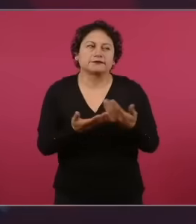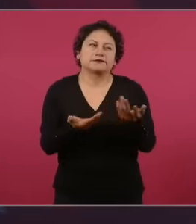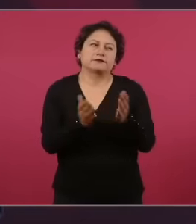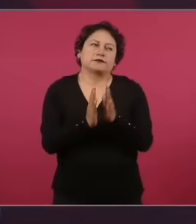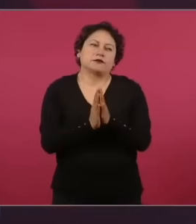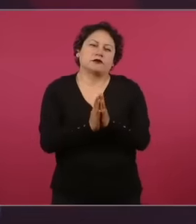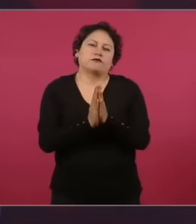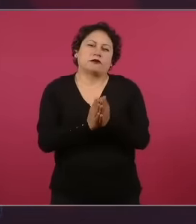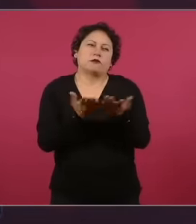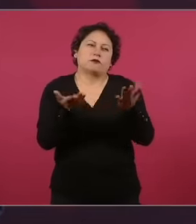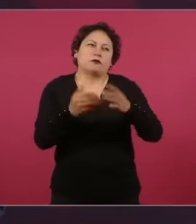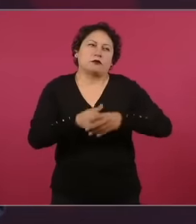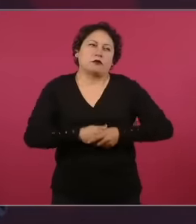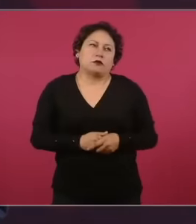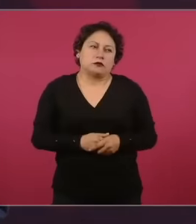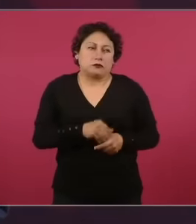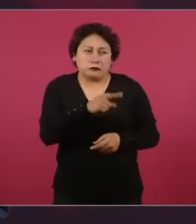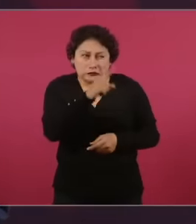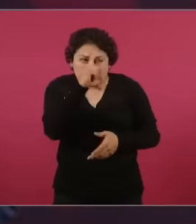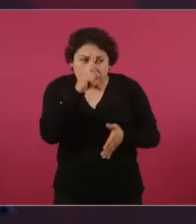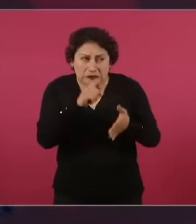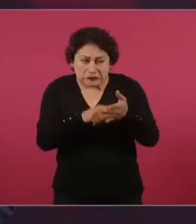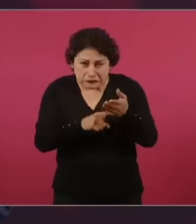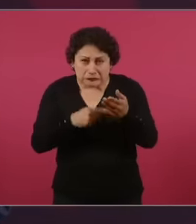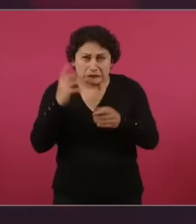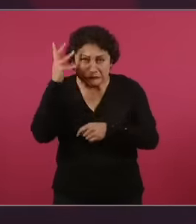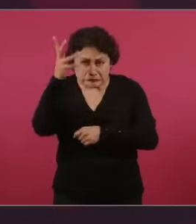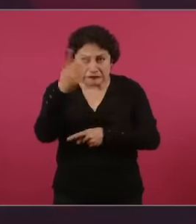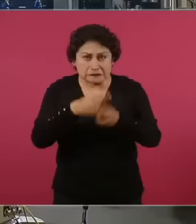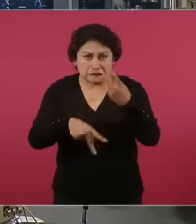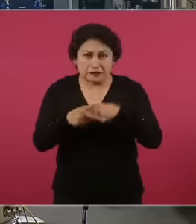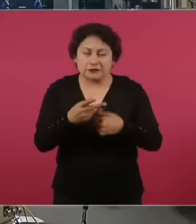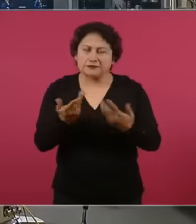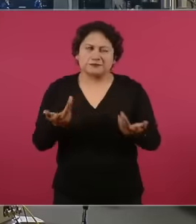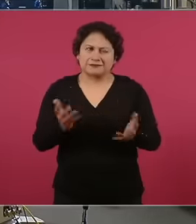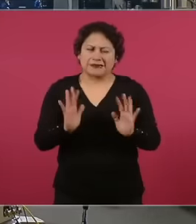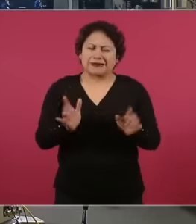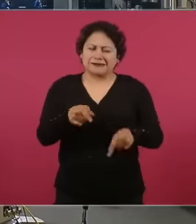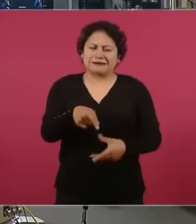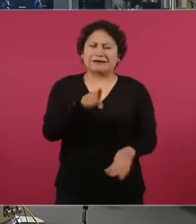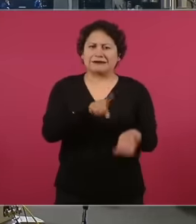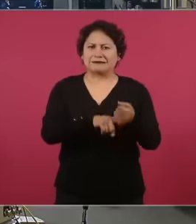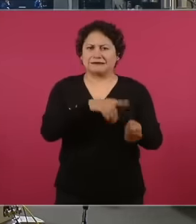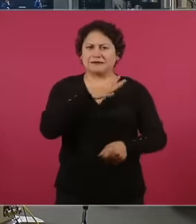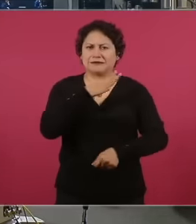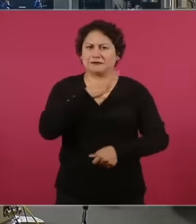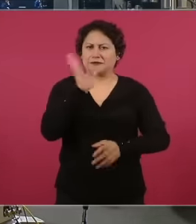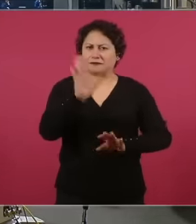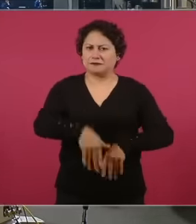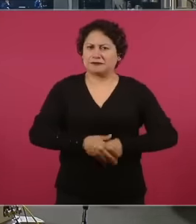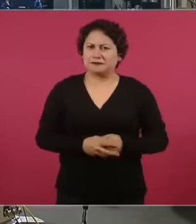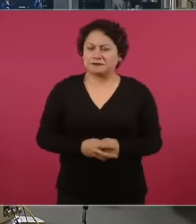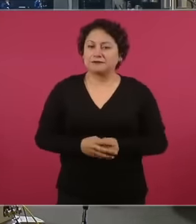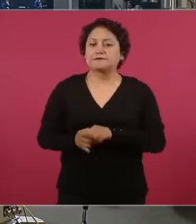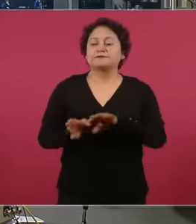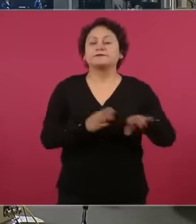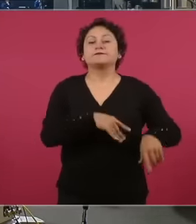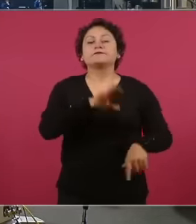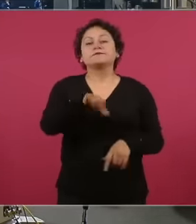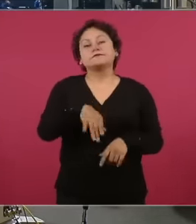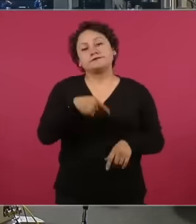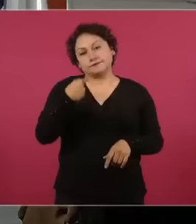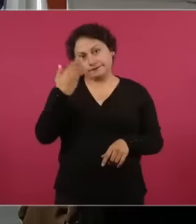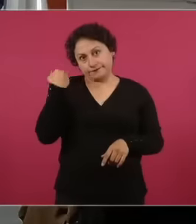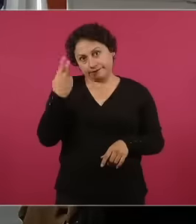no van a llegar, lamentablemente ya están ahí. Bueno, pero eso es otra cosa. Pero justo la pregunta, presidente, que le estaba haciendo, perdón, es